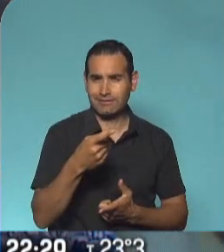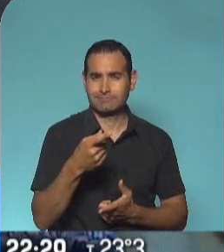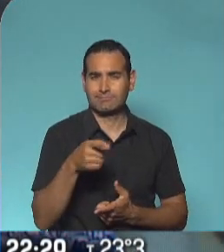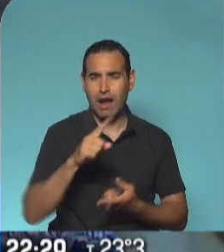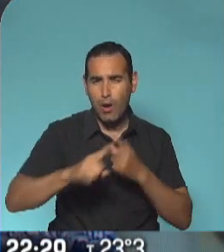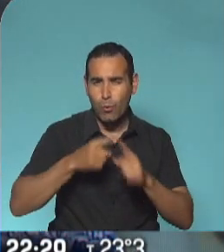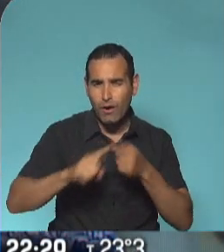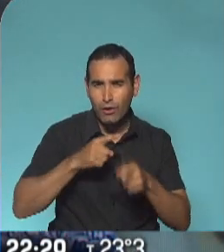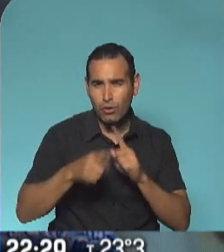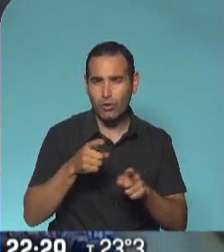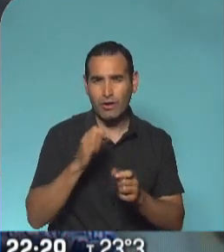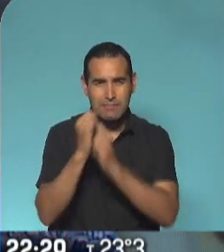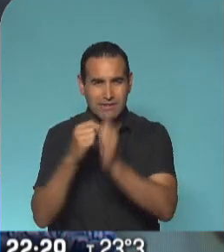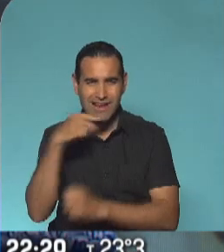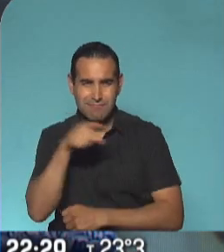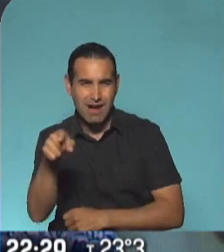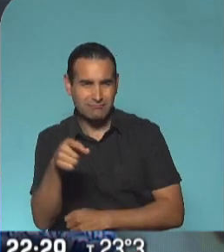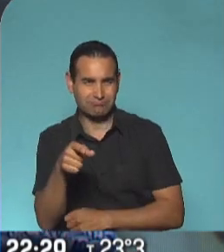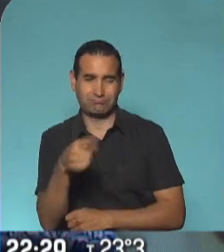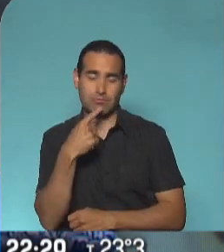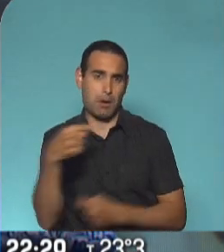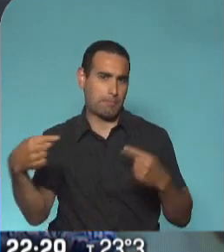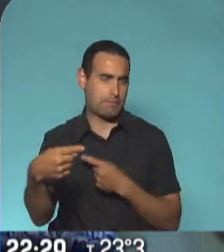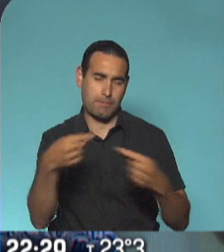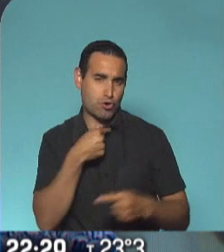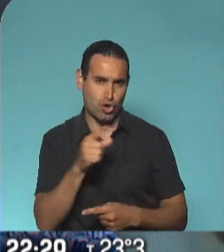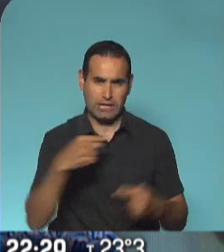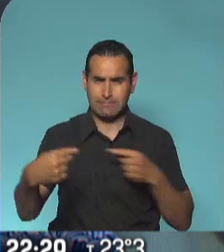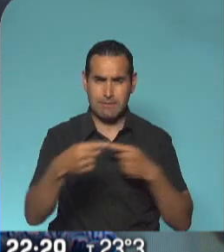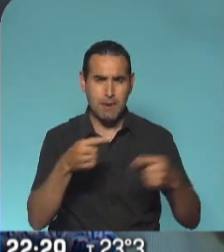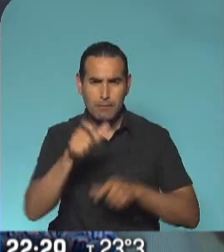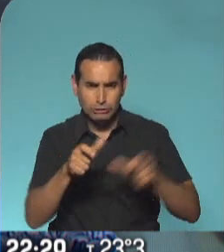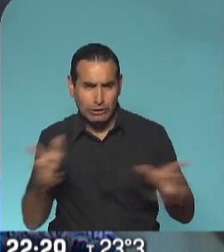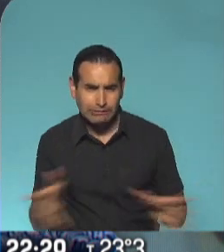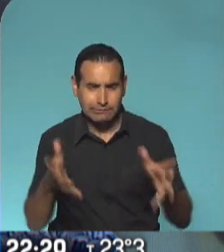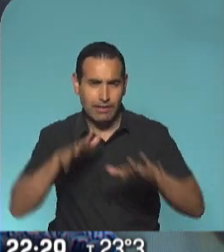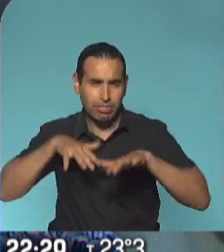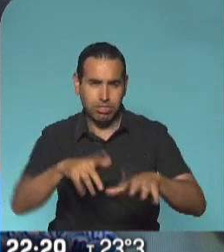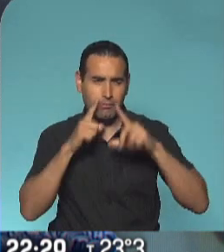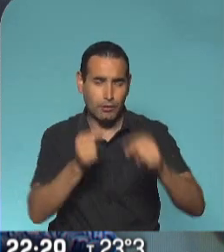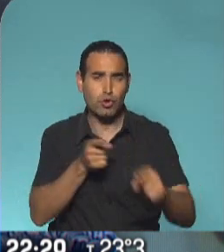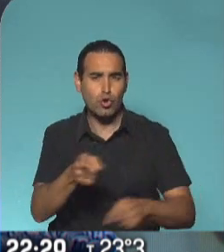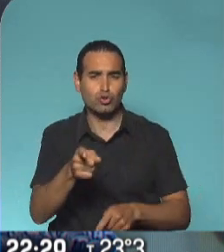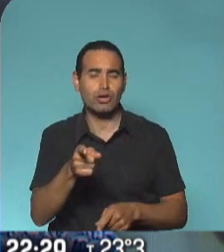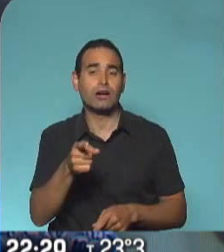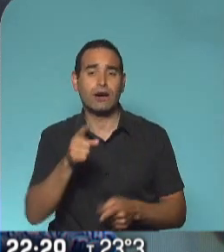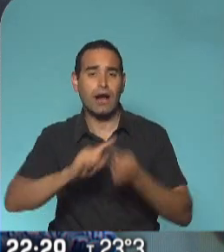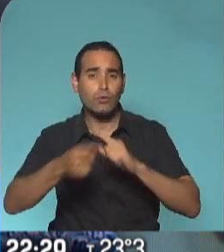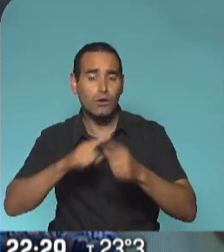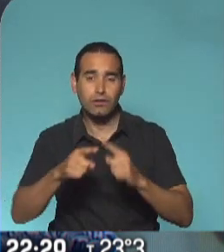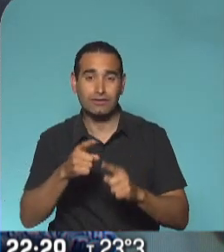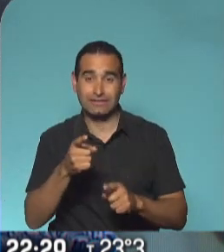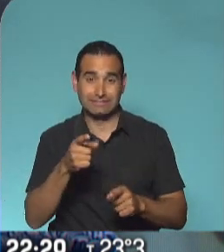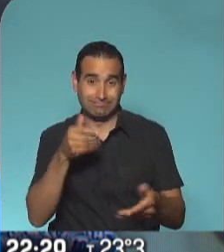acuerdo con la empresa alemana. Dio una disputa muy grande, movilizó a la gente en contra del proyecto. Ya muy cerquita de las